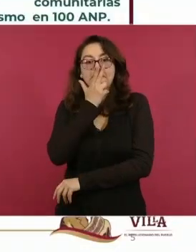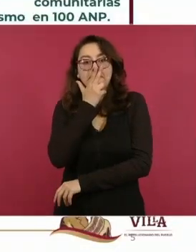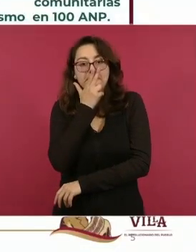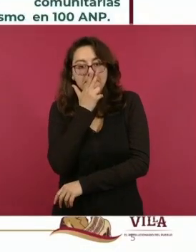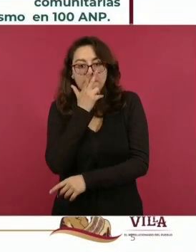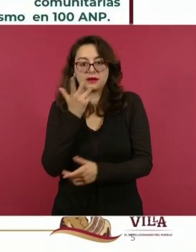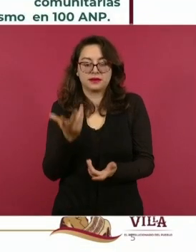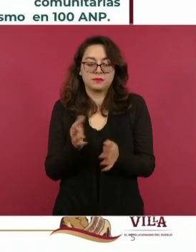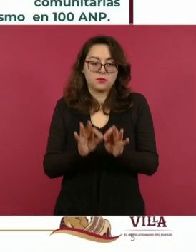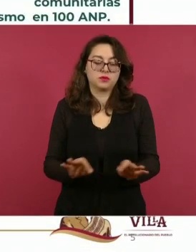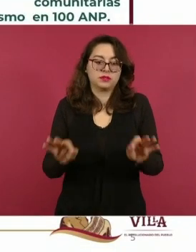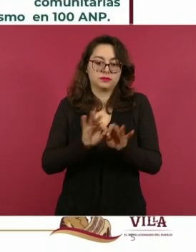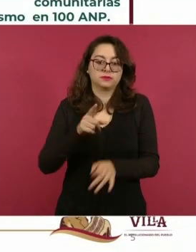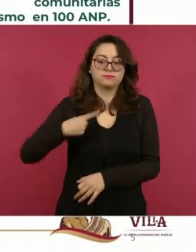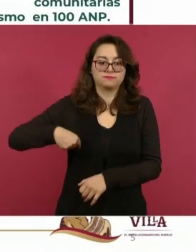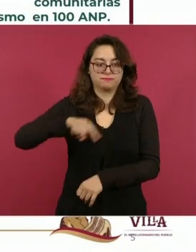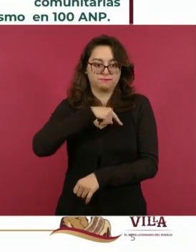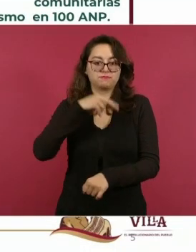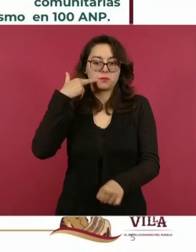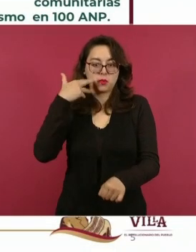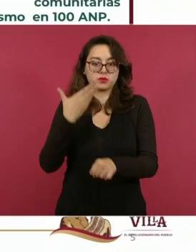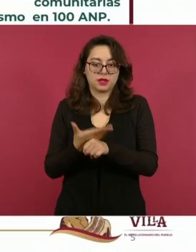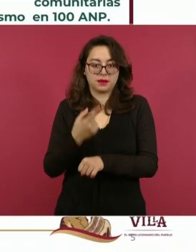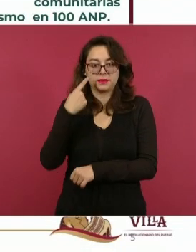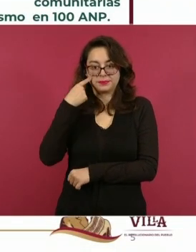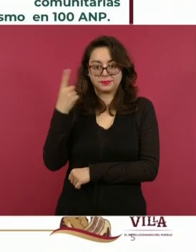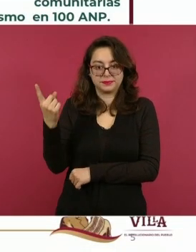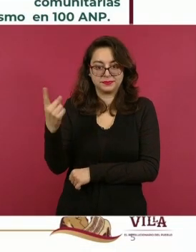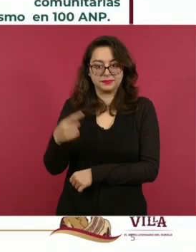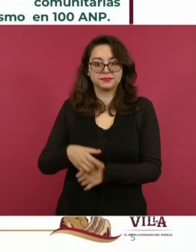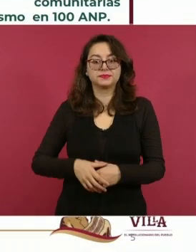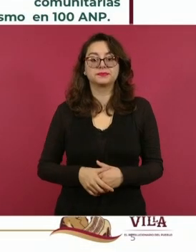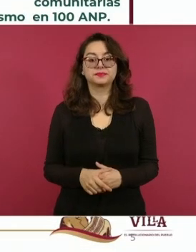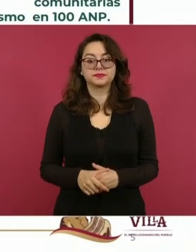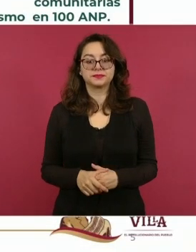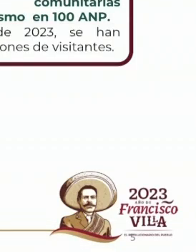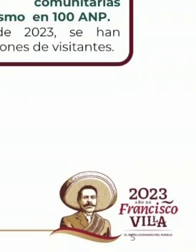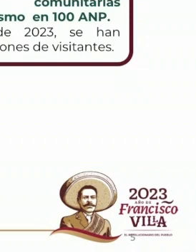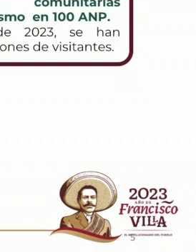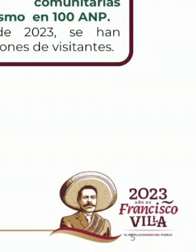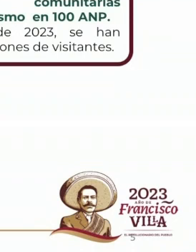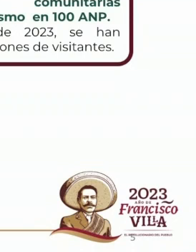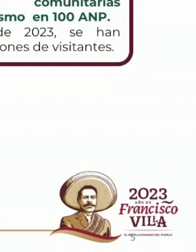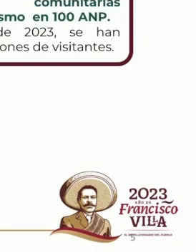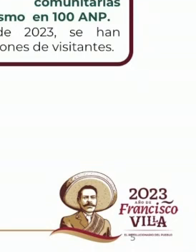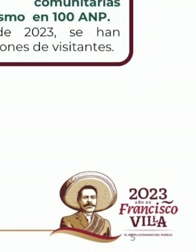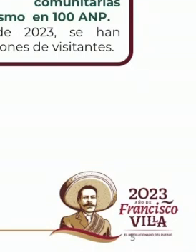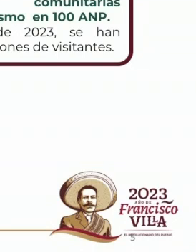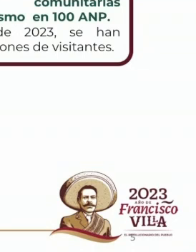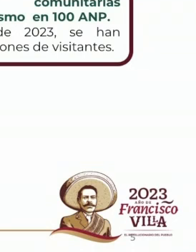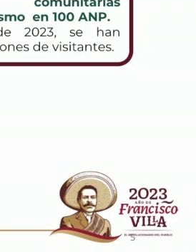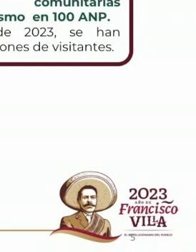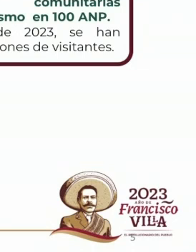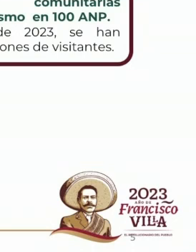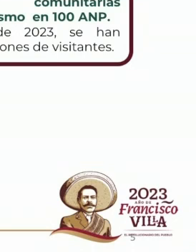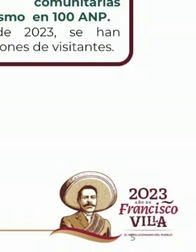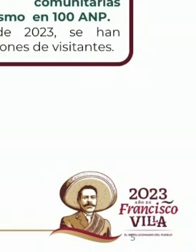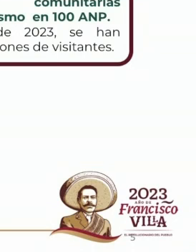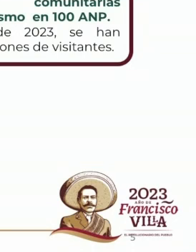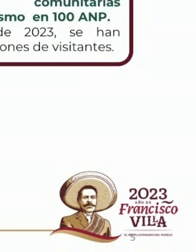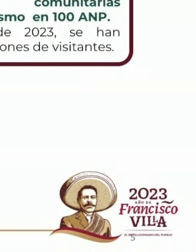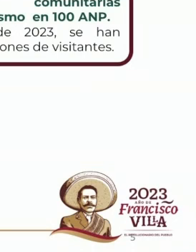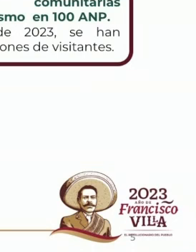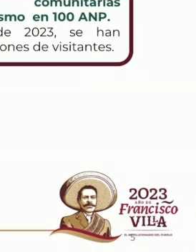las islas son nuestra responsabilidad de cuidado. México es el protector del segundo arrecife más grande del